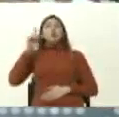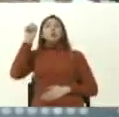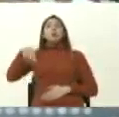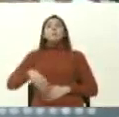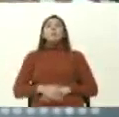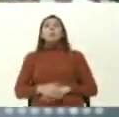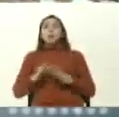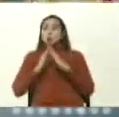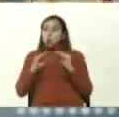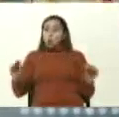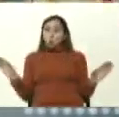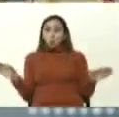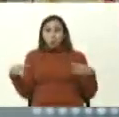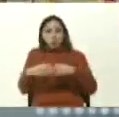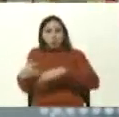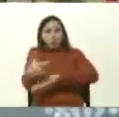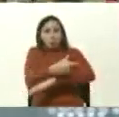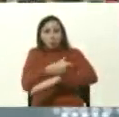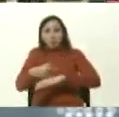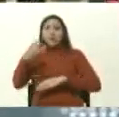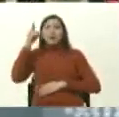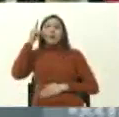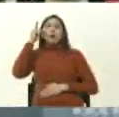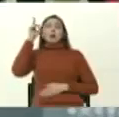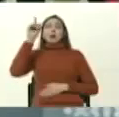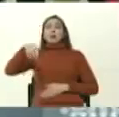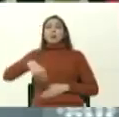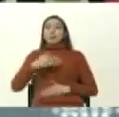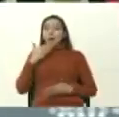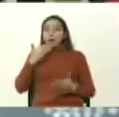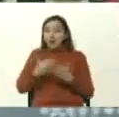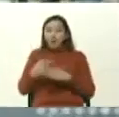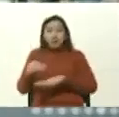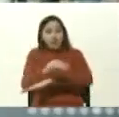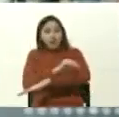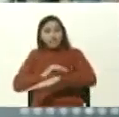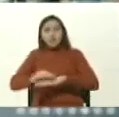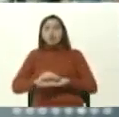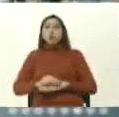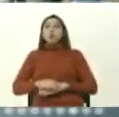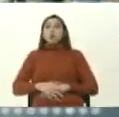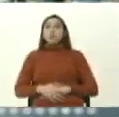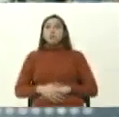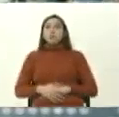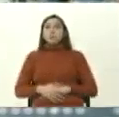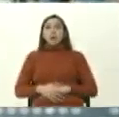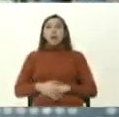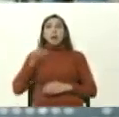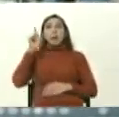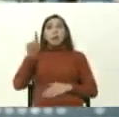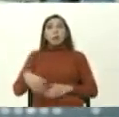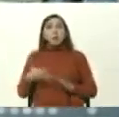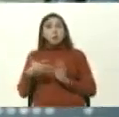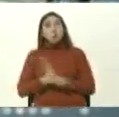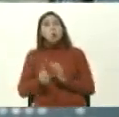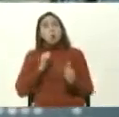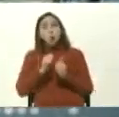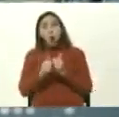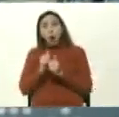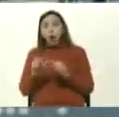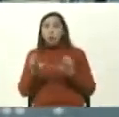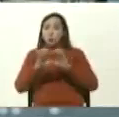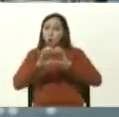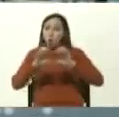a todo su equipo, vicepresidenta, y también al ministro, para que de una u otra manera, tanto el deporte, la